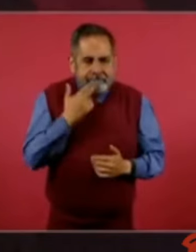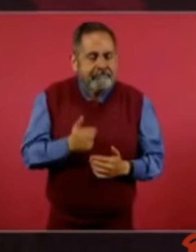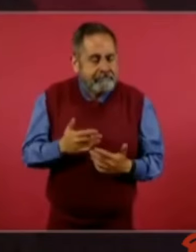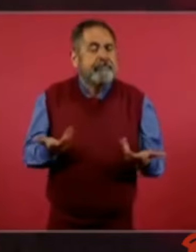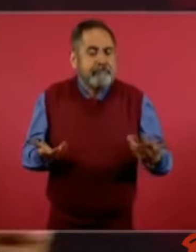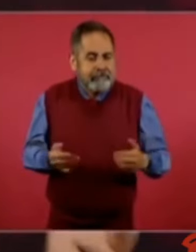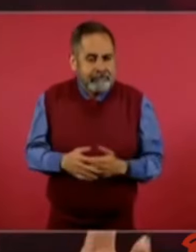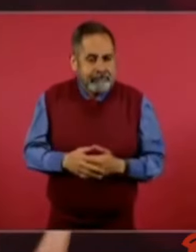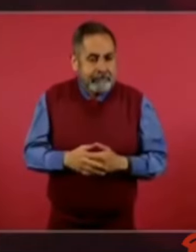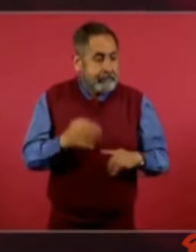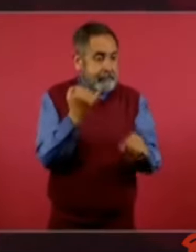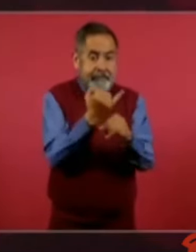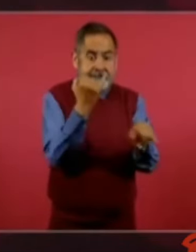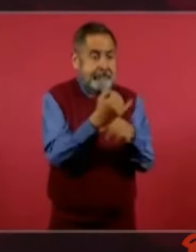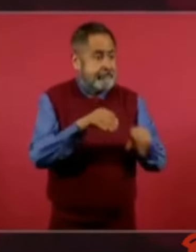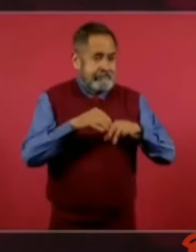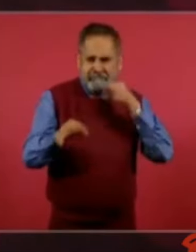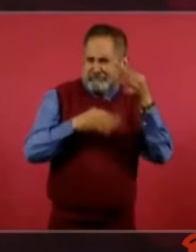las